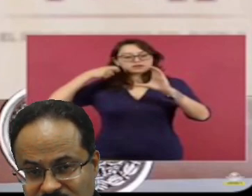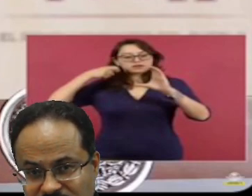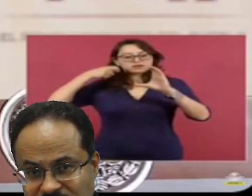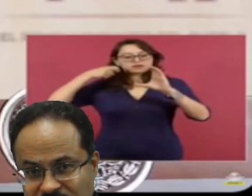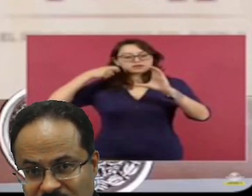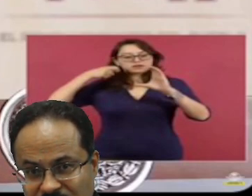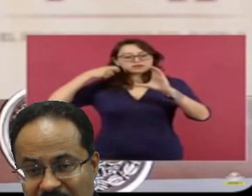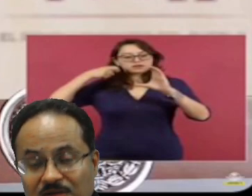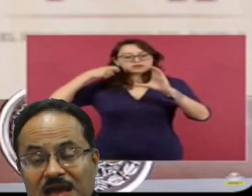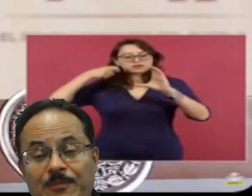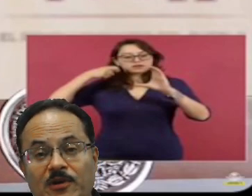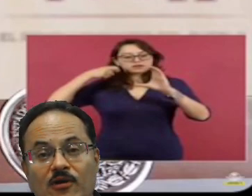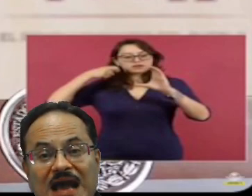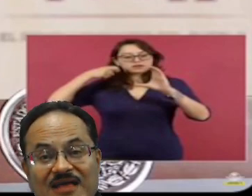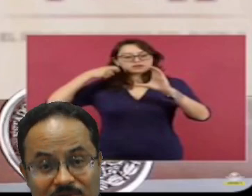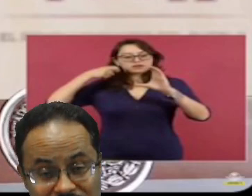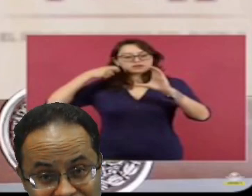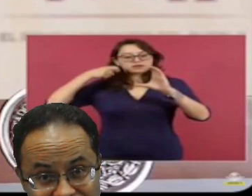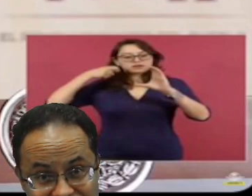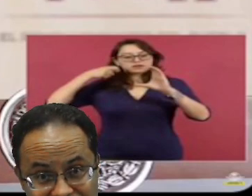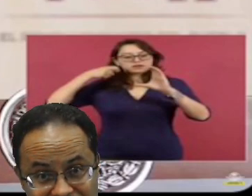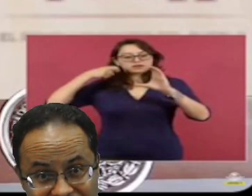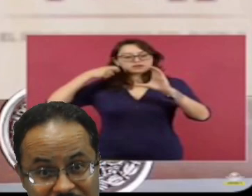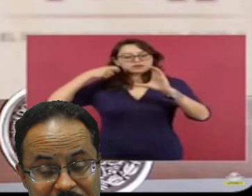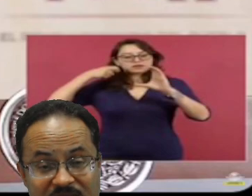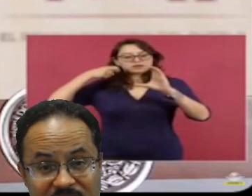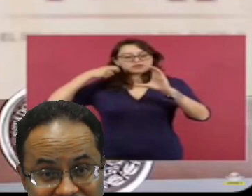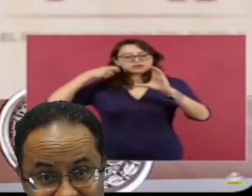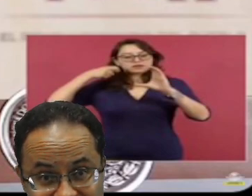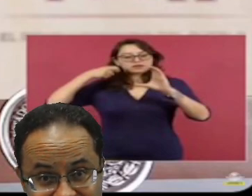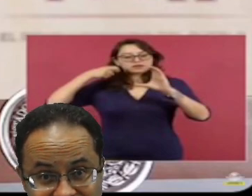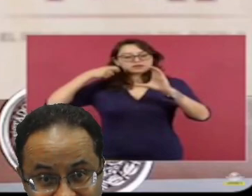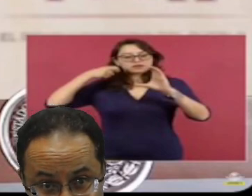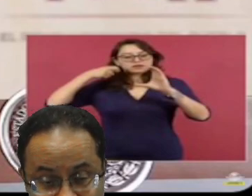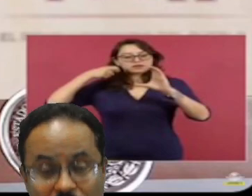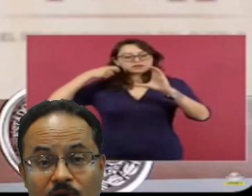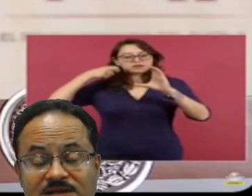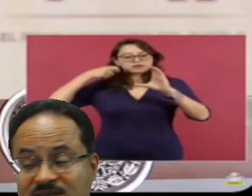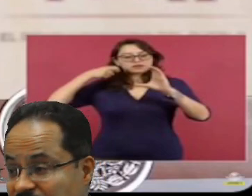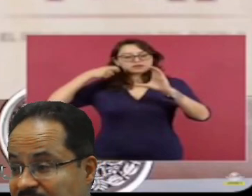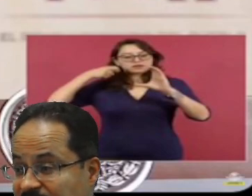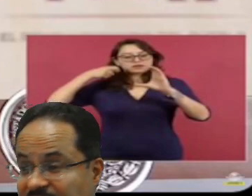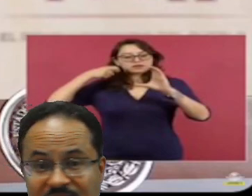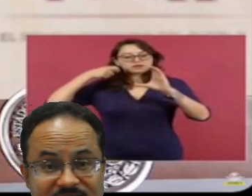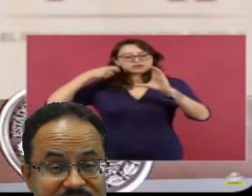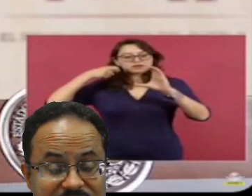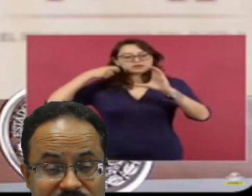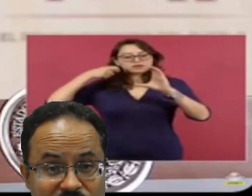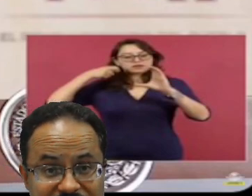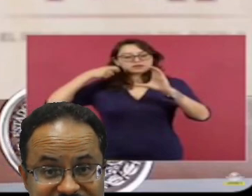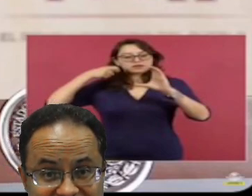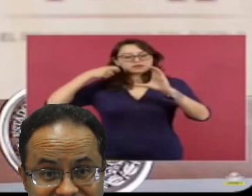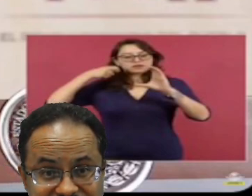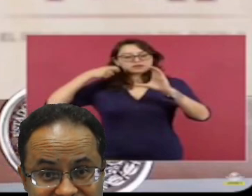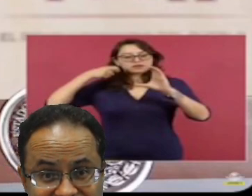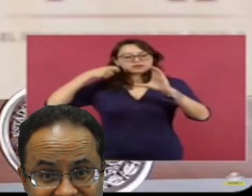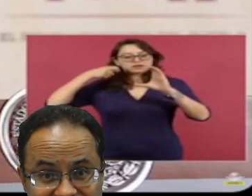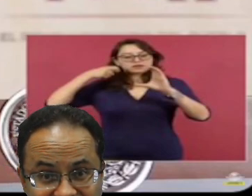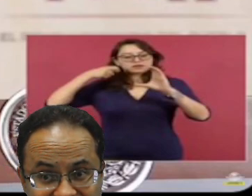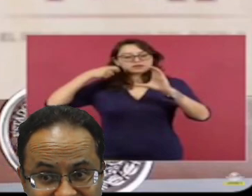comer algo que ha provocado rapiña robo en Cent en tiendas y en centros